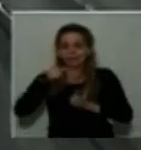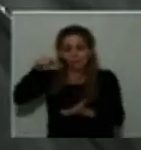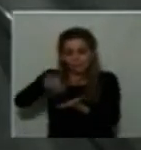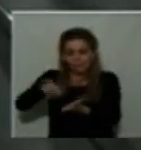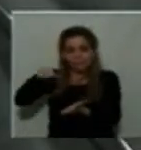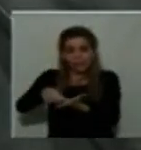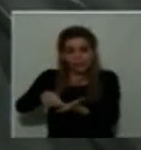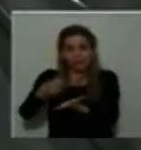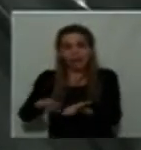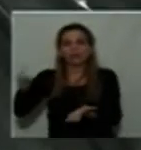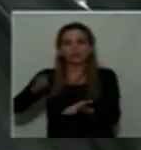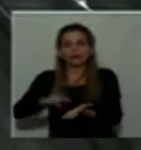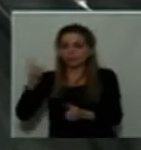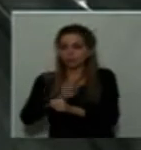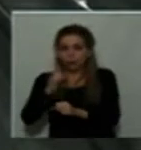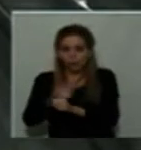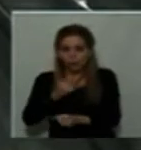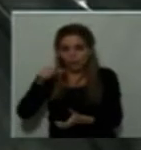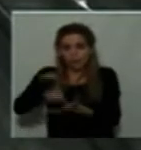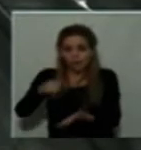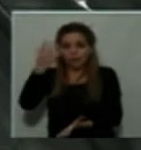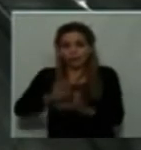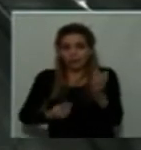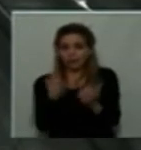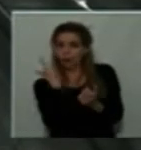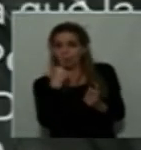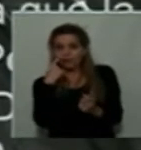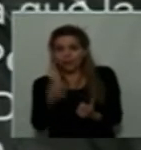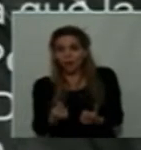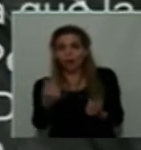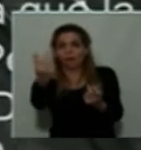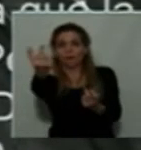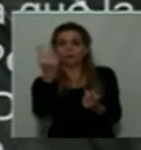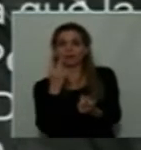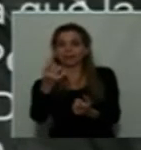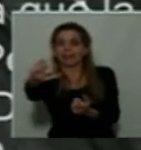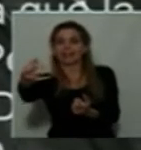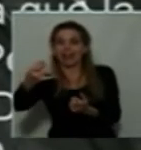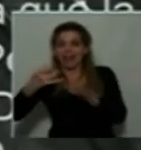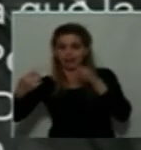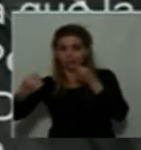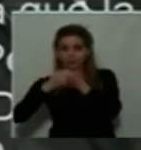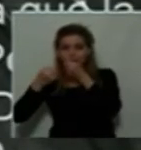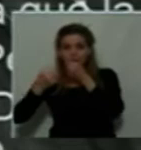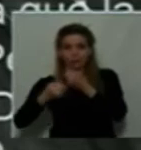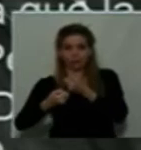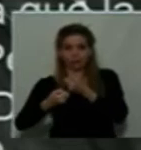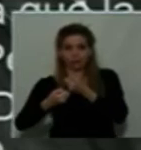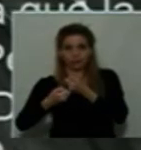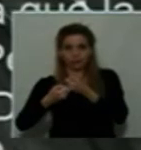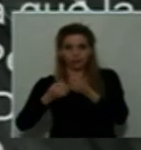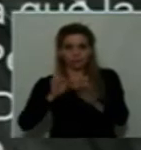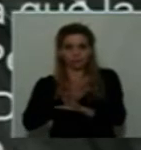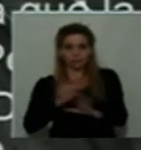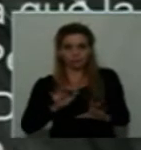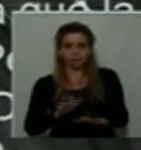no puedo. Cuando me vi el otro tren encima, me fui al costado, me encomendé a Dios y me agarré el pupa. Una última pregunta